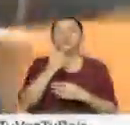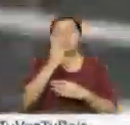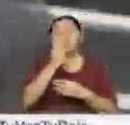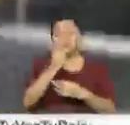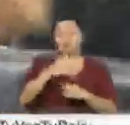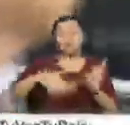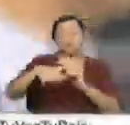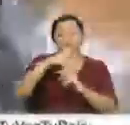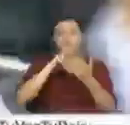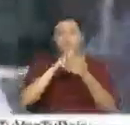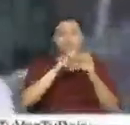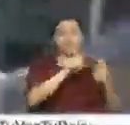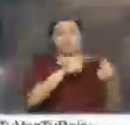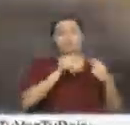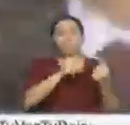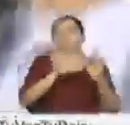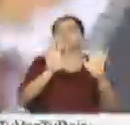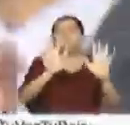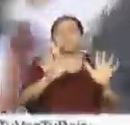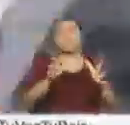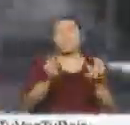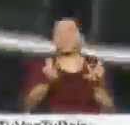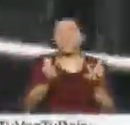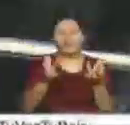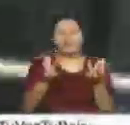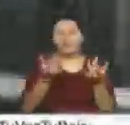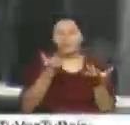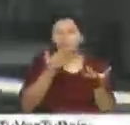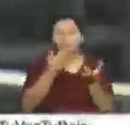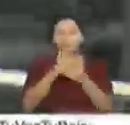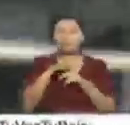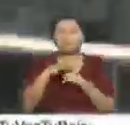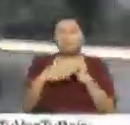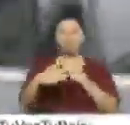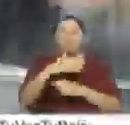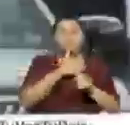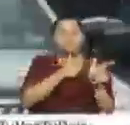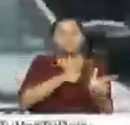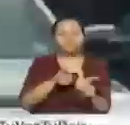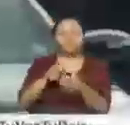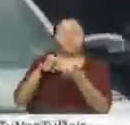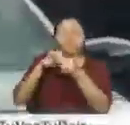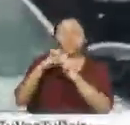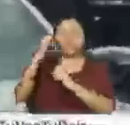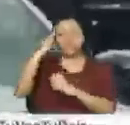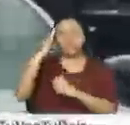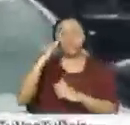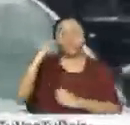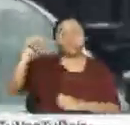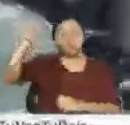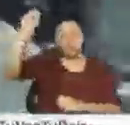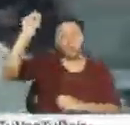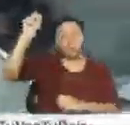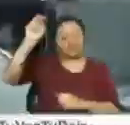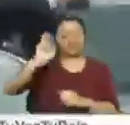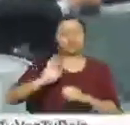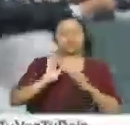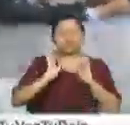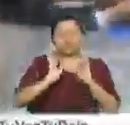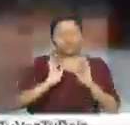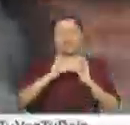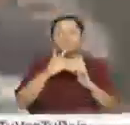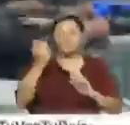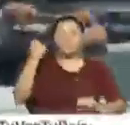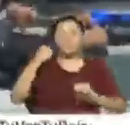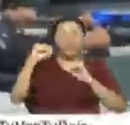península, el mandatario asume una delicada tarea diplomática por el programa armamentista de su vecino comunista. Por eso, no descarta